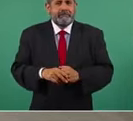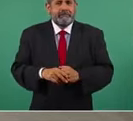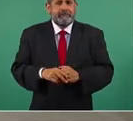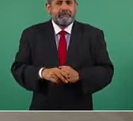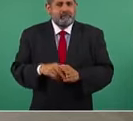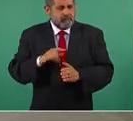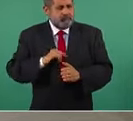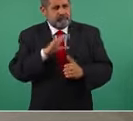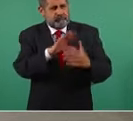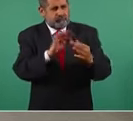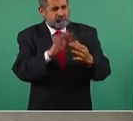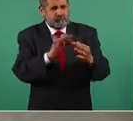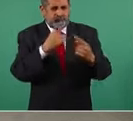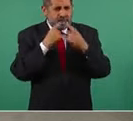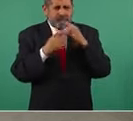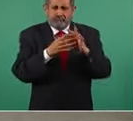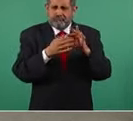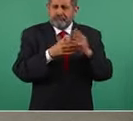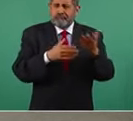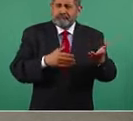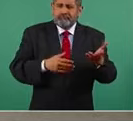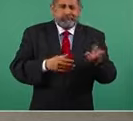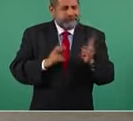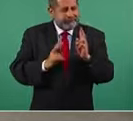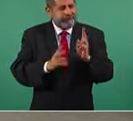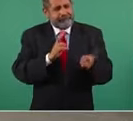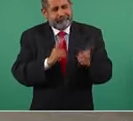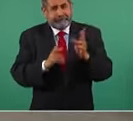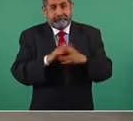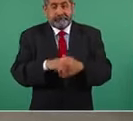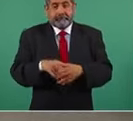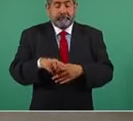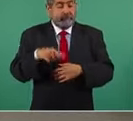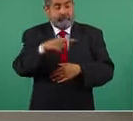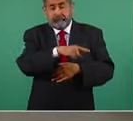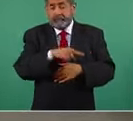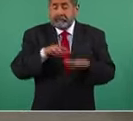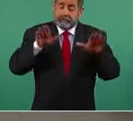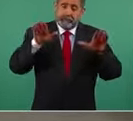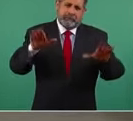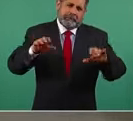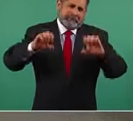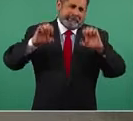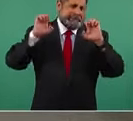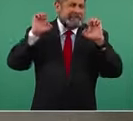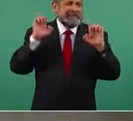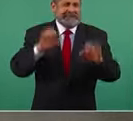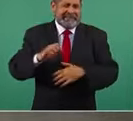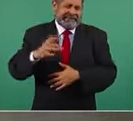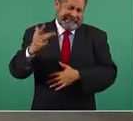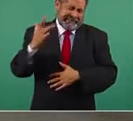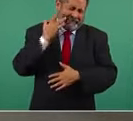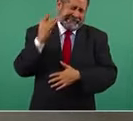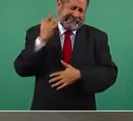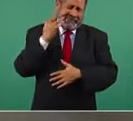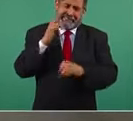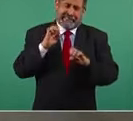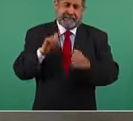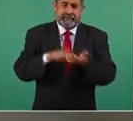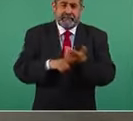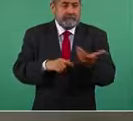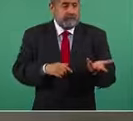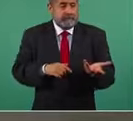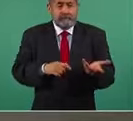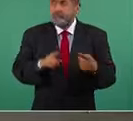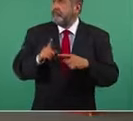le comentaba yo de que era tan lujoso ese avión, que no